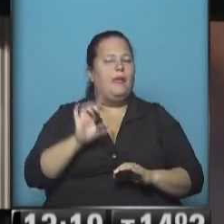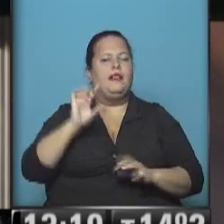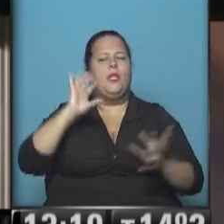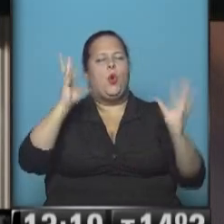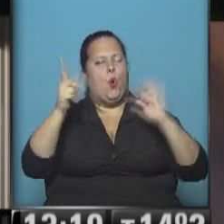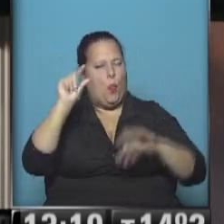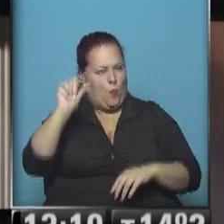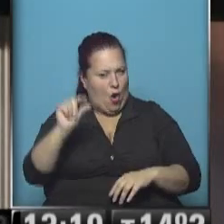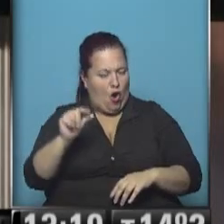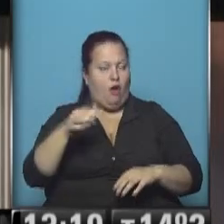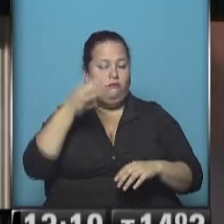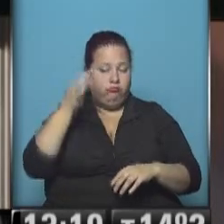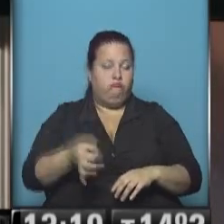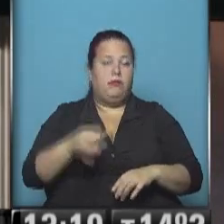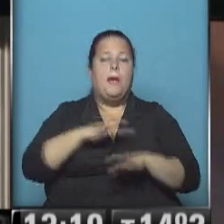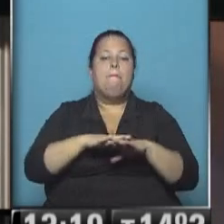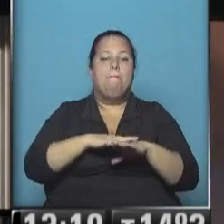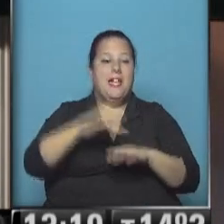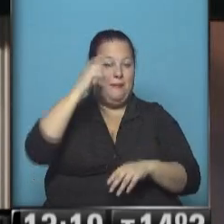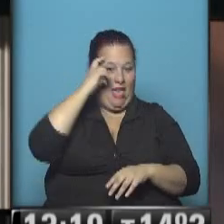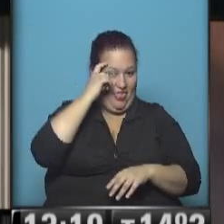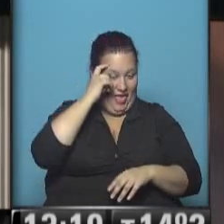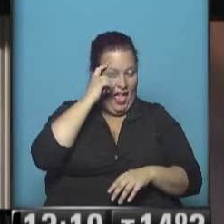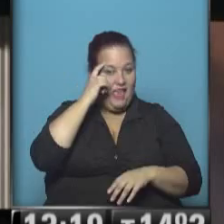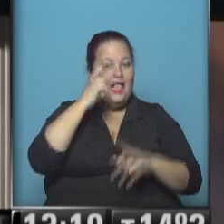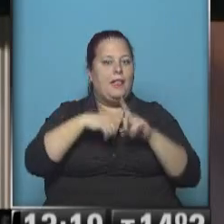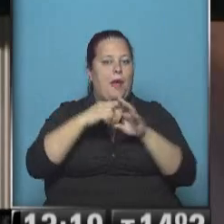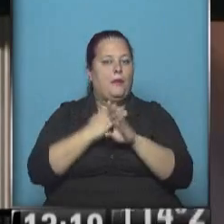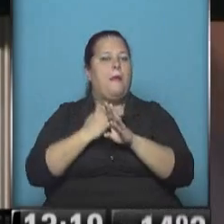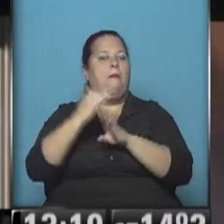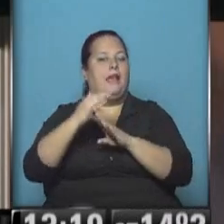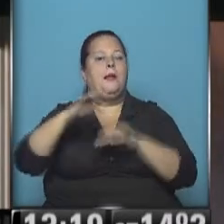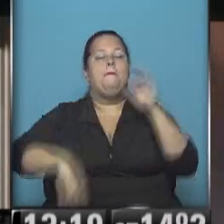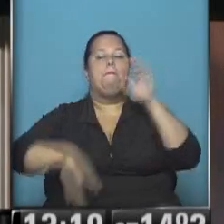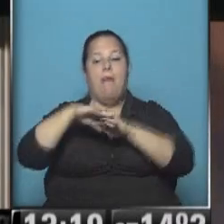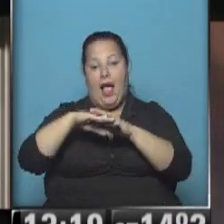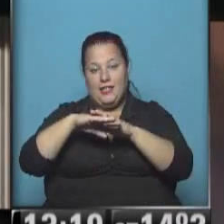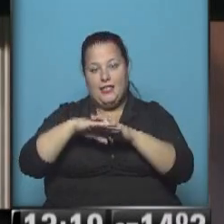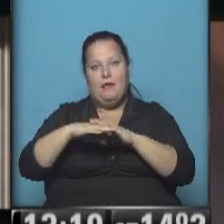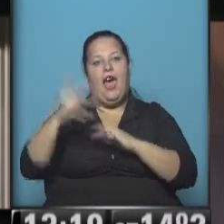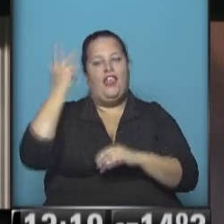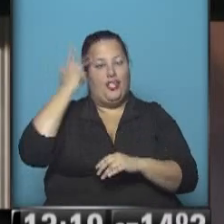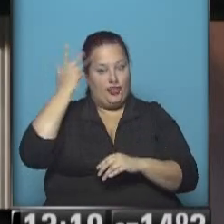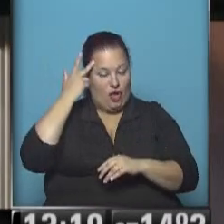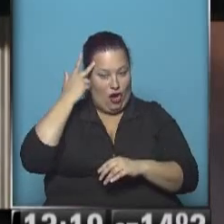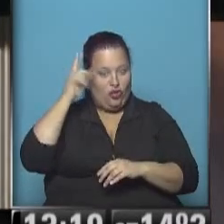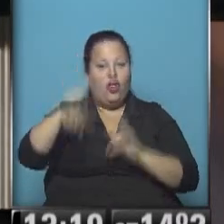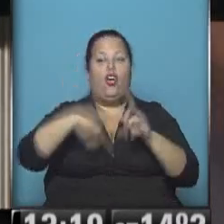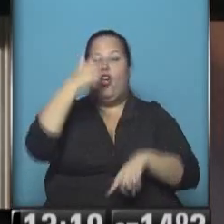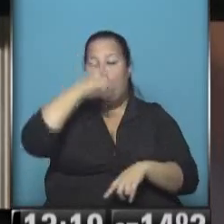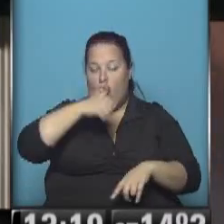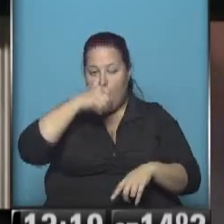poquita nubosidad, de hecho, la mínima 10, asciende la temperatura, la máxima se va a 18. Y el